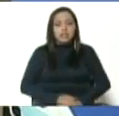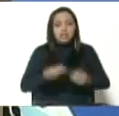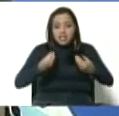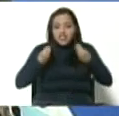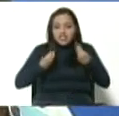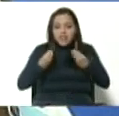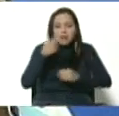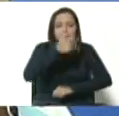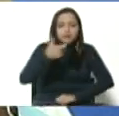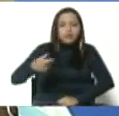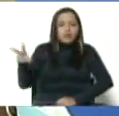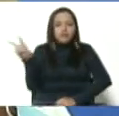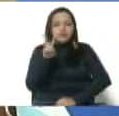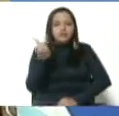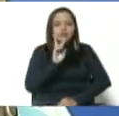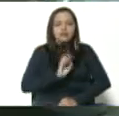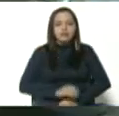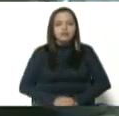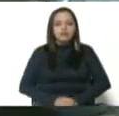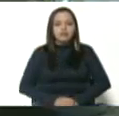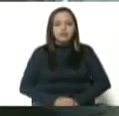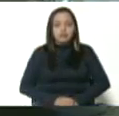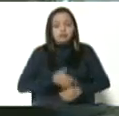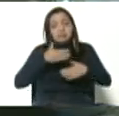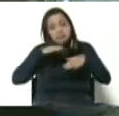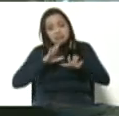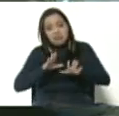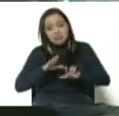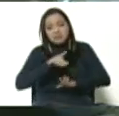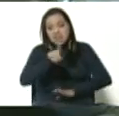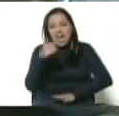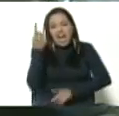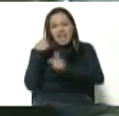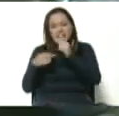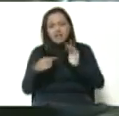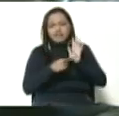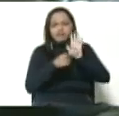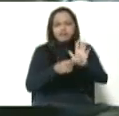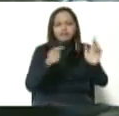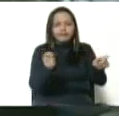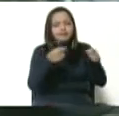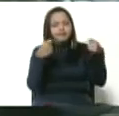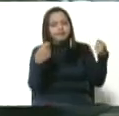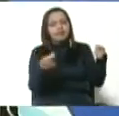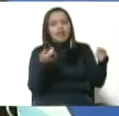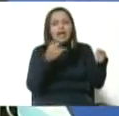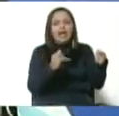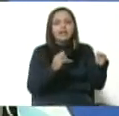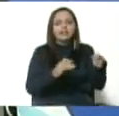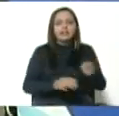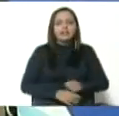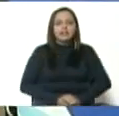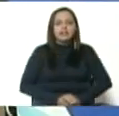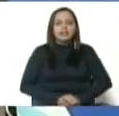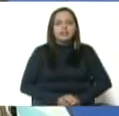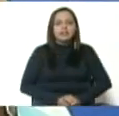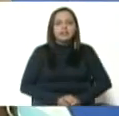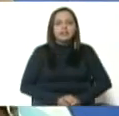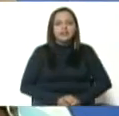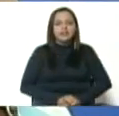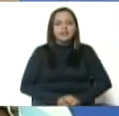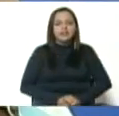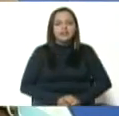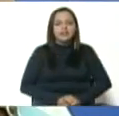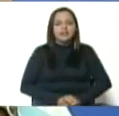de las venezolanas y los venezolanos, quizás. Ustedes estén enterados que ayer salió publicado un documento llamado así GOA,